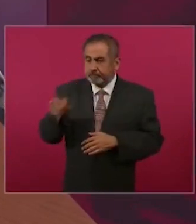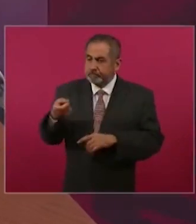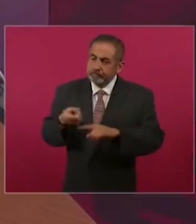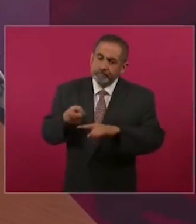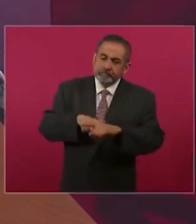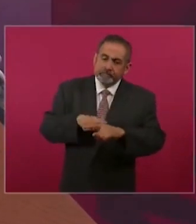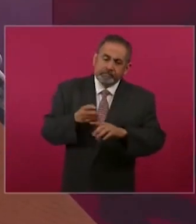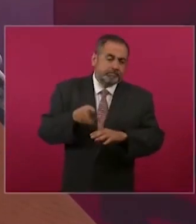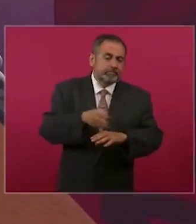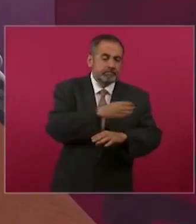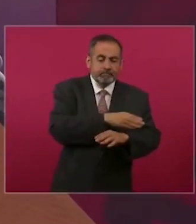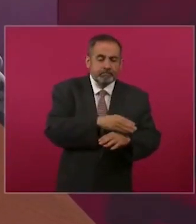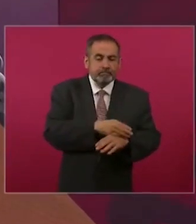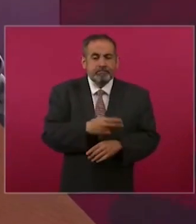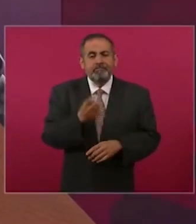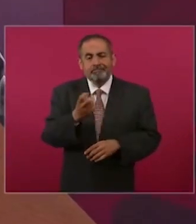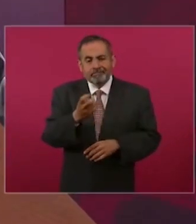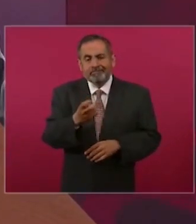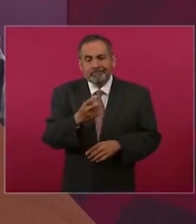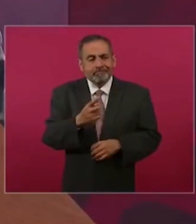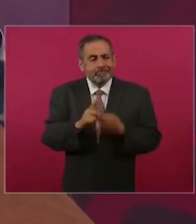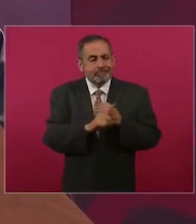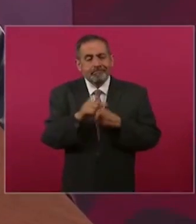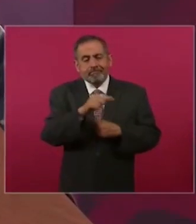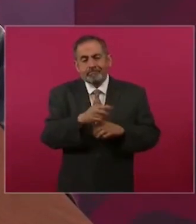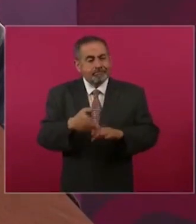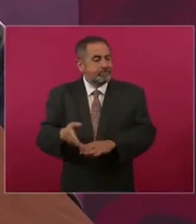entre malos y buenos